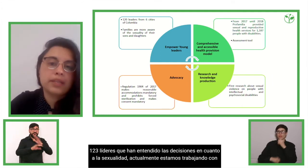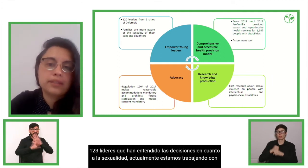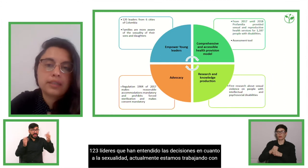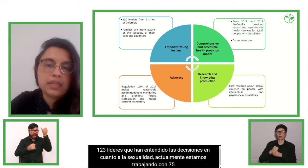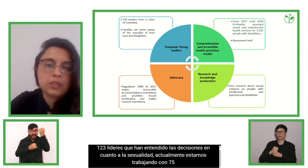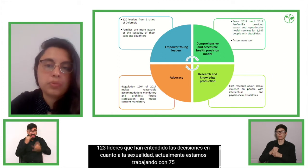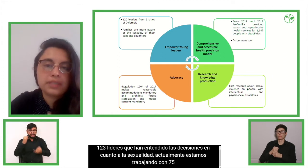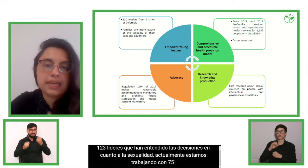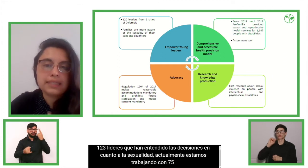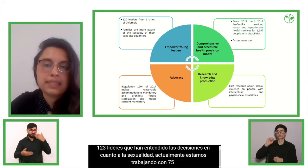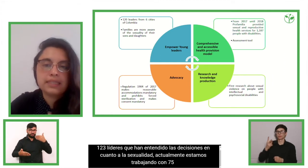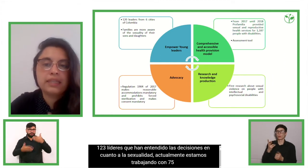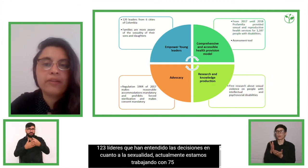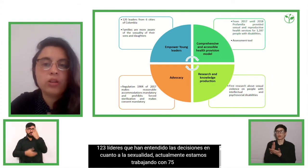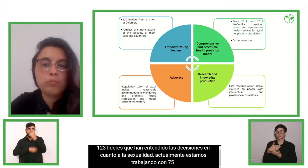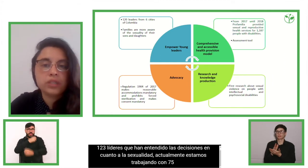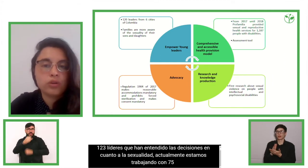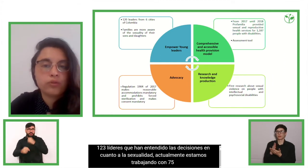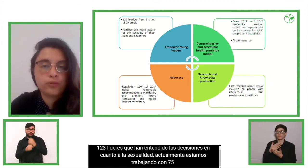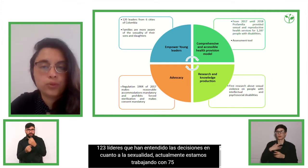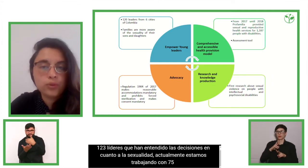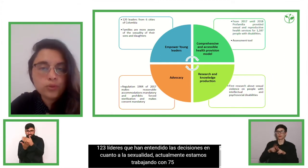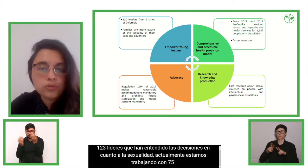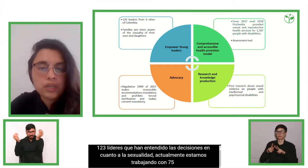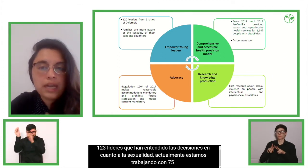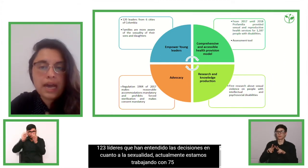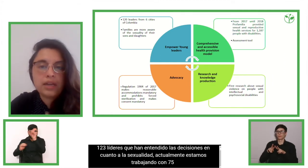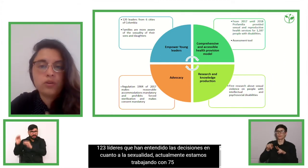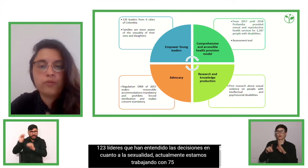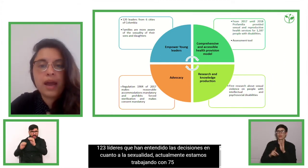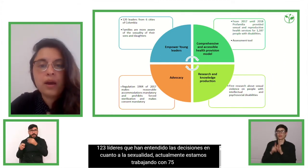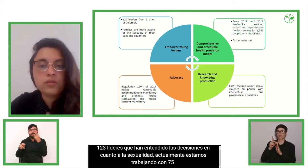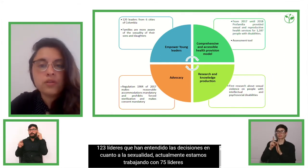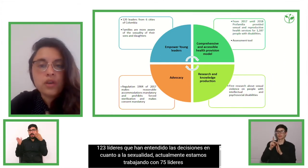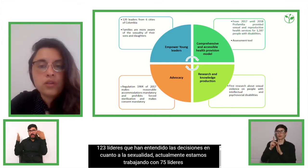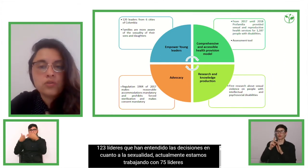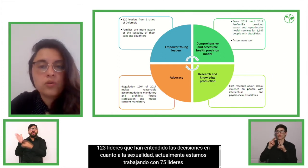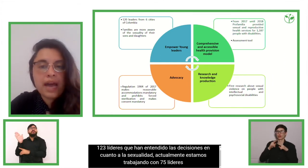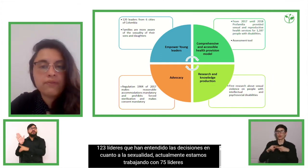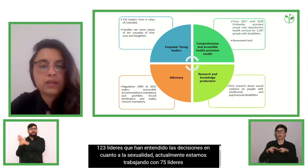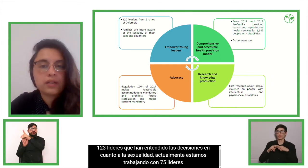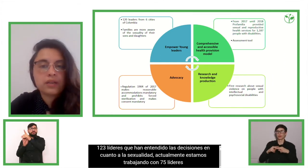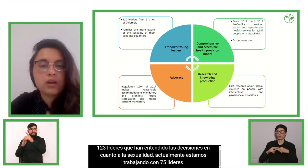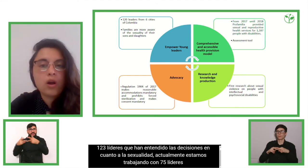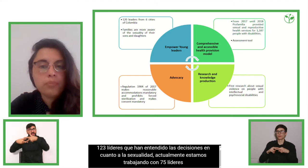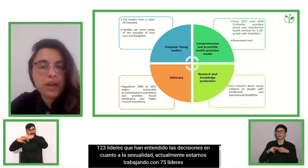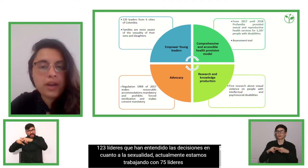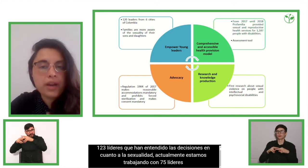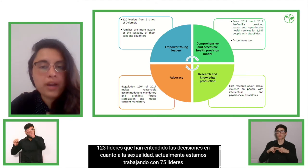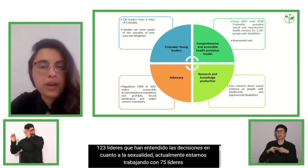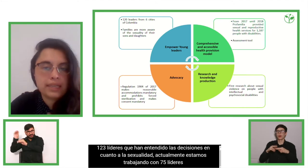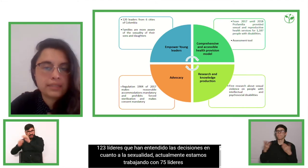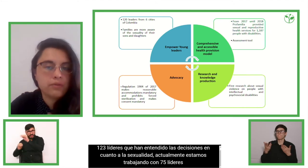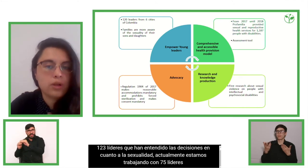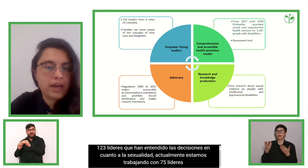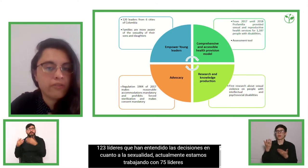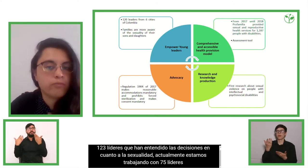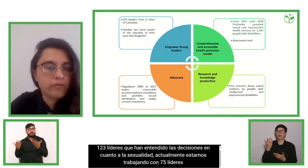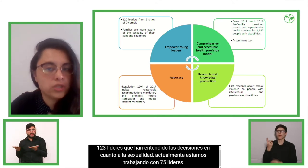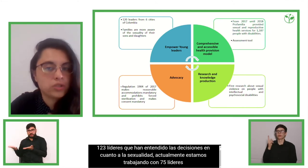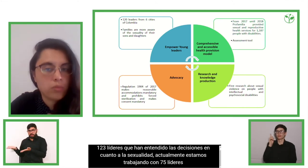segunda estrategia que hemos implementado es precisamente el desarrollo de herramientas para tener